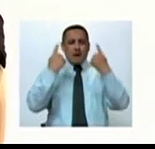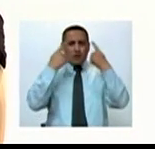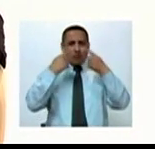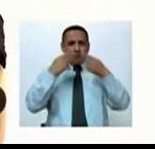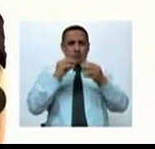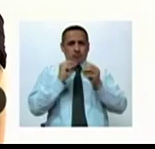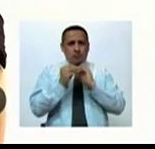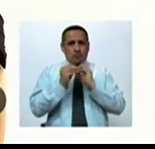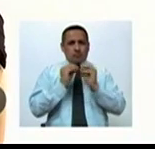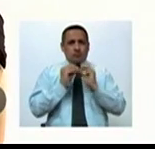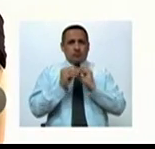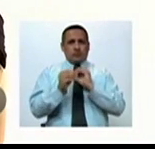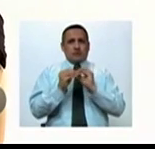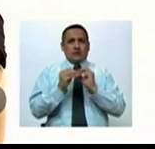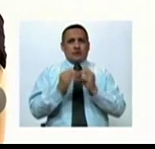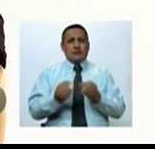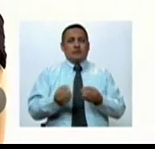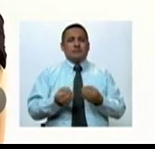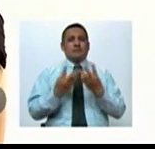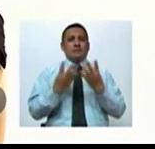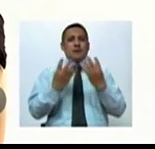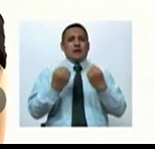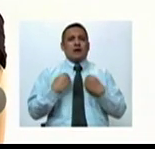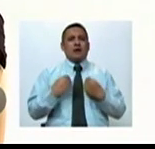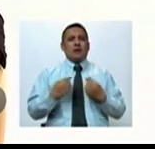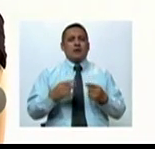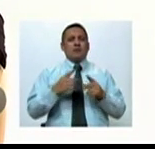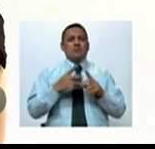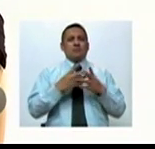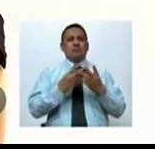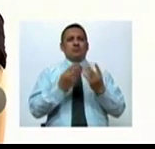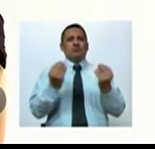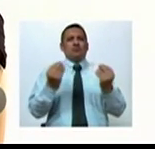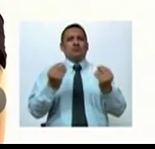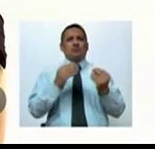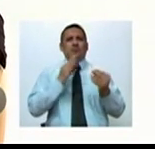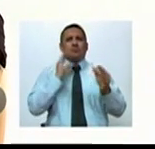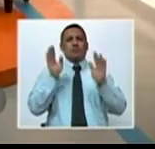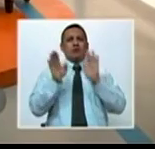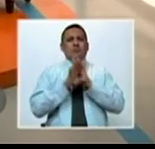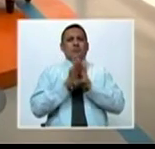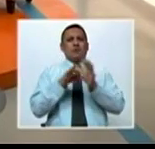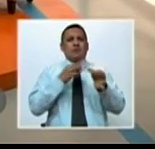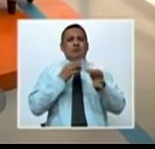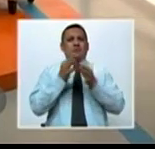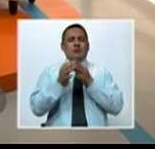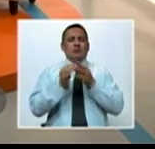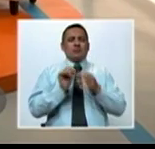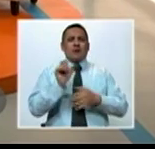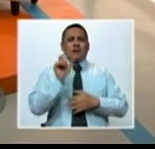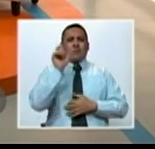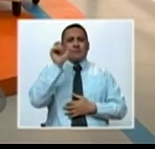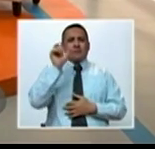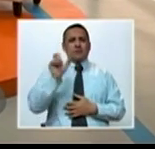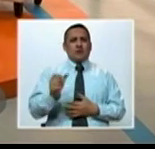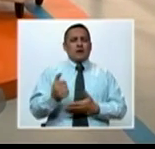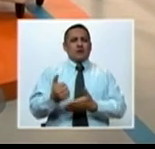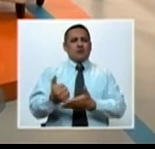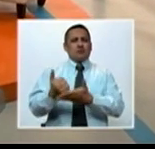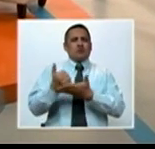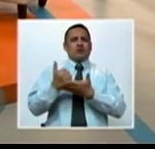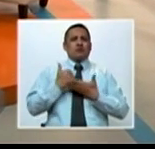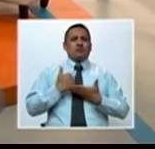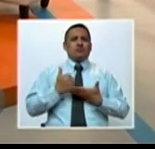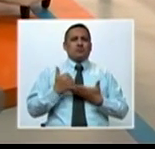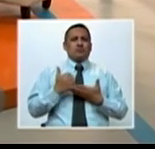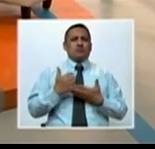Correcto, subordinadas, como por ejemplo la persona que nos ayuda en la